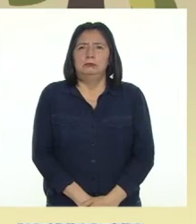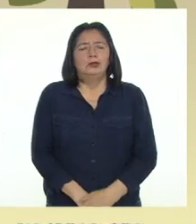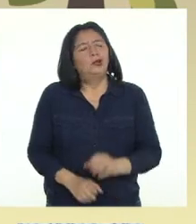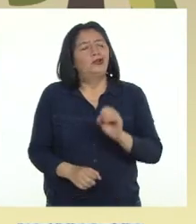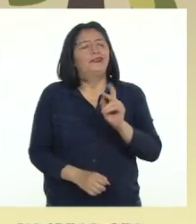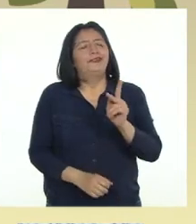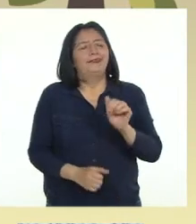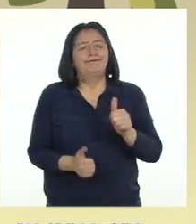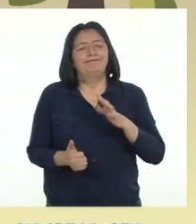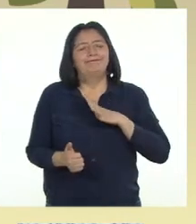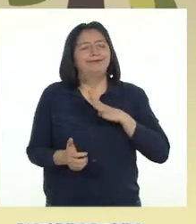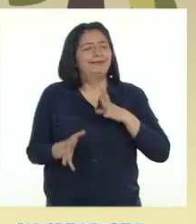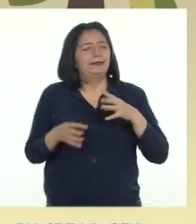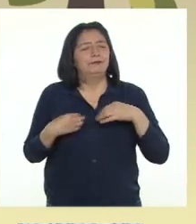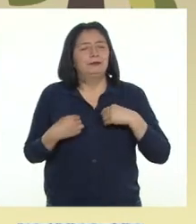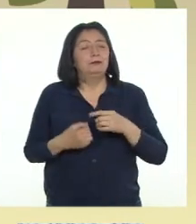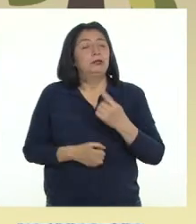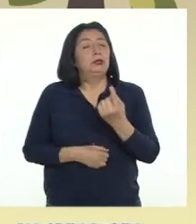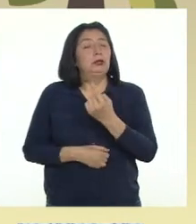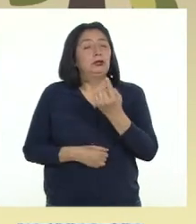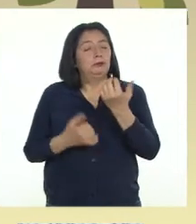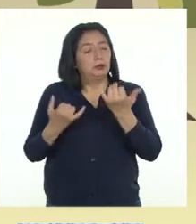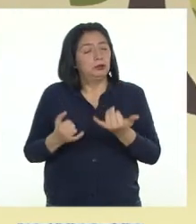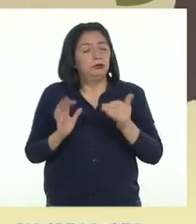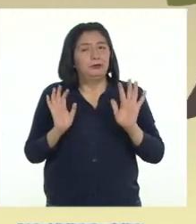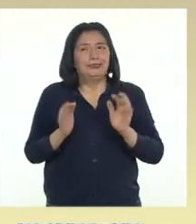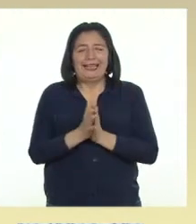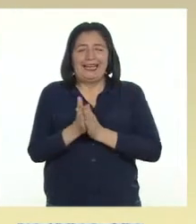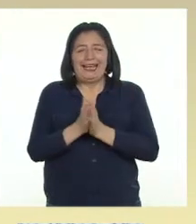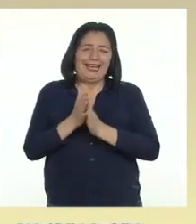Ok, está bien, pero solo por hoy.